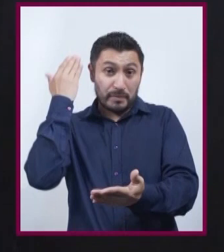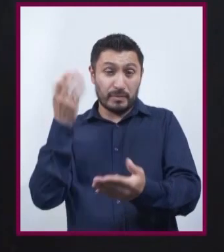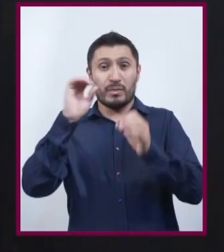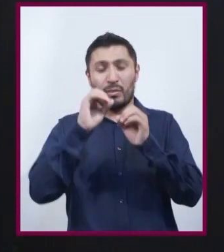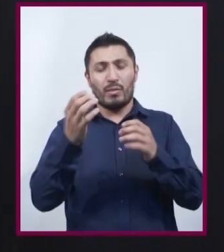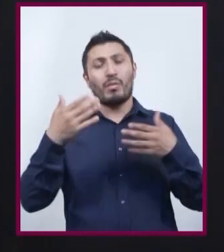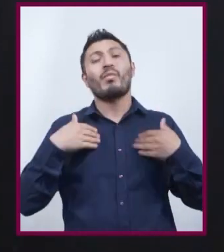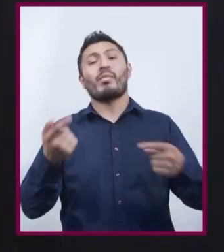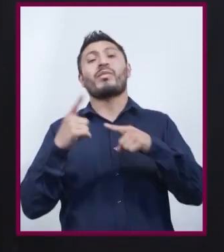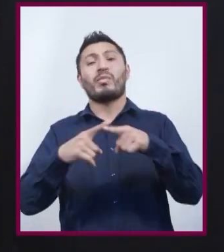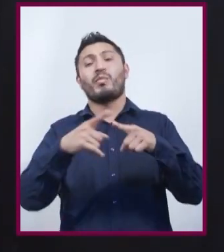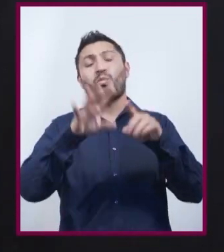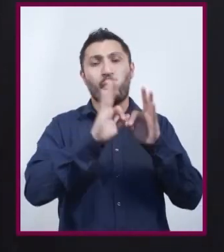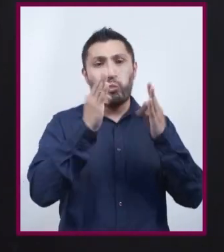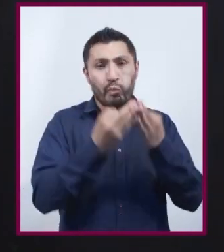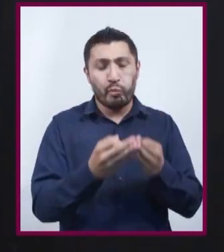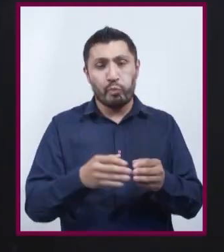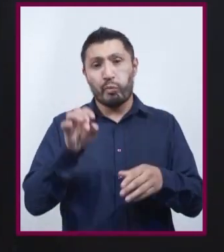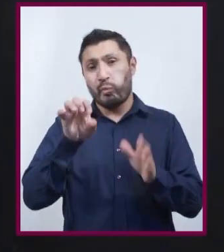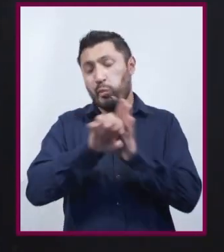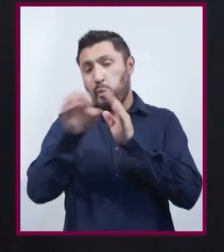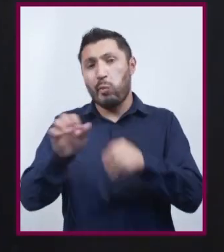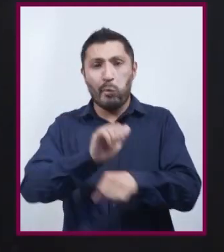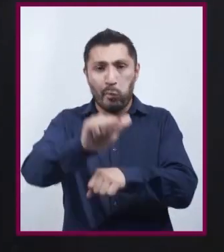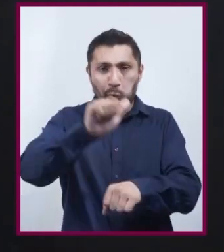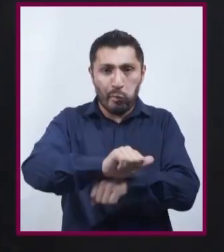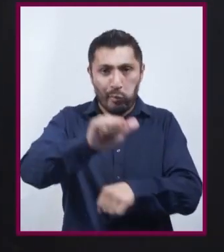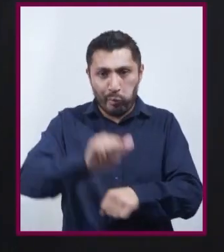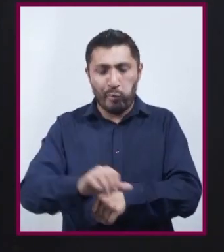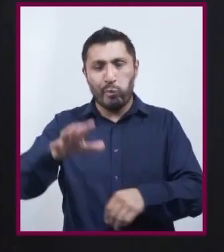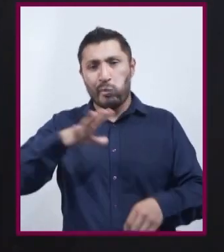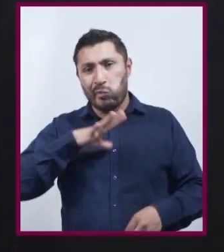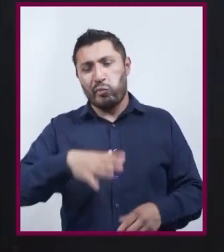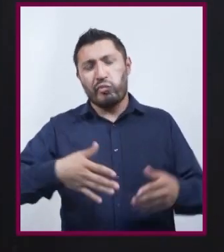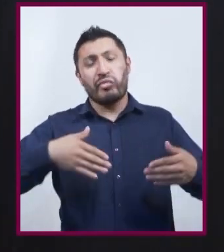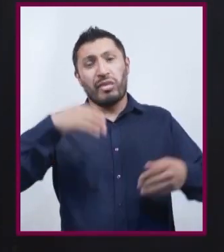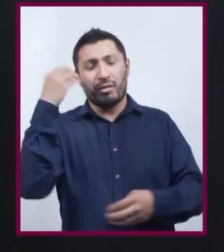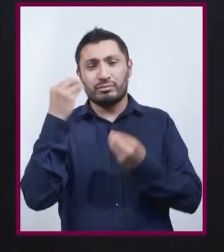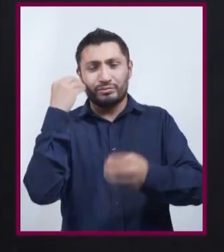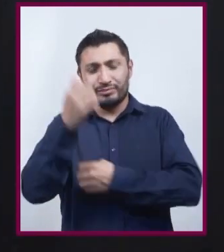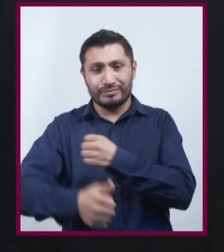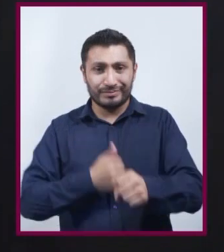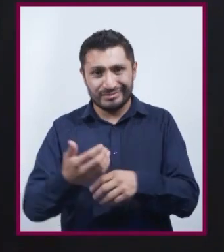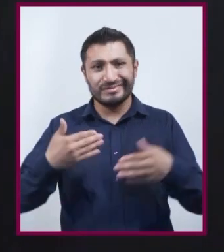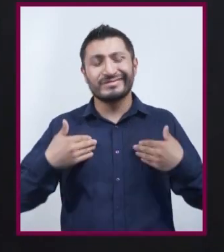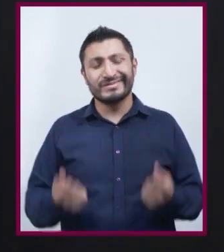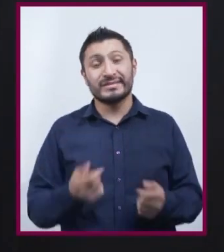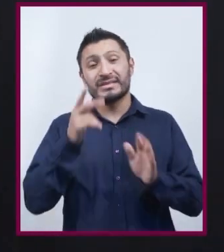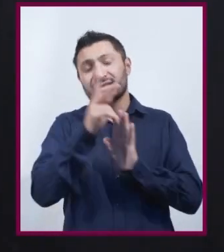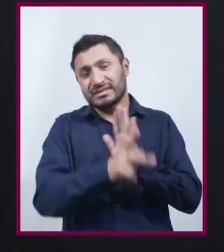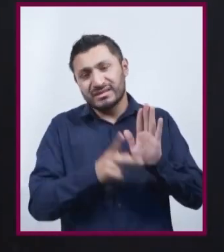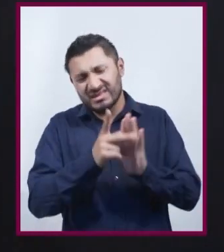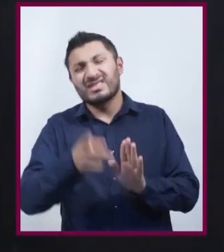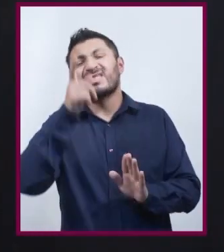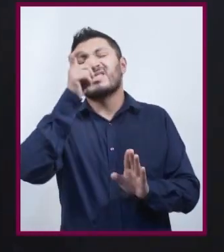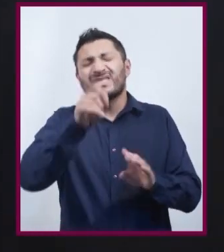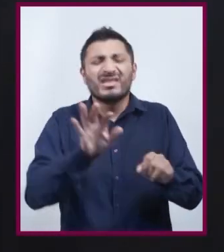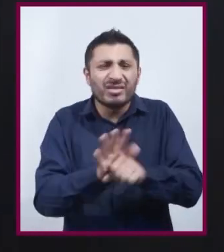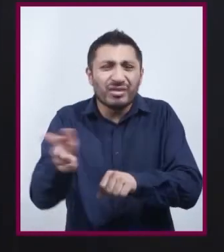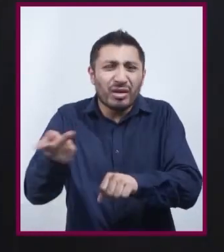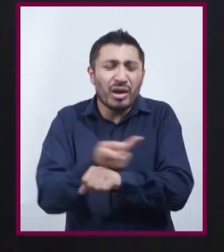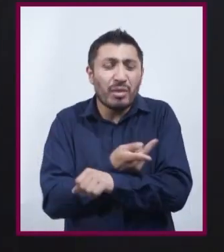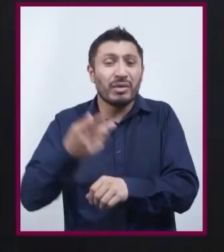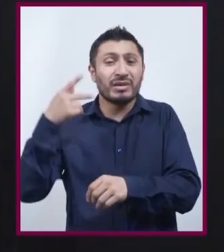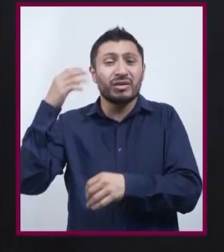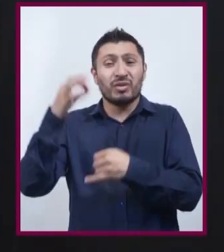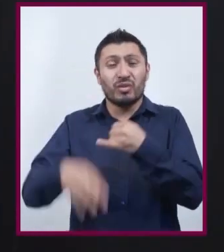se reinterpretan de distintas maneras. En Argentina llevan décadas intentando comprender, incluso a través de películas, qué